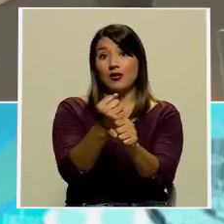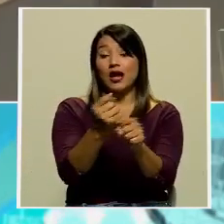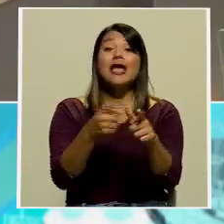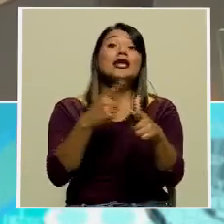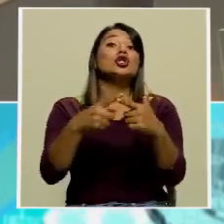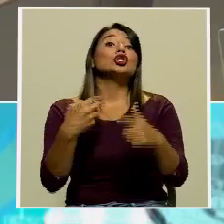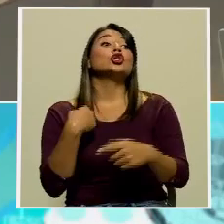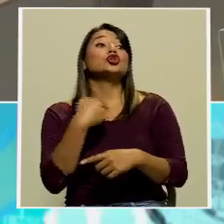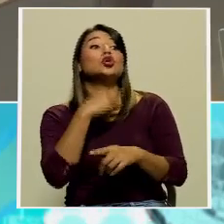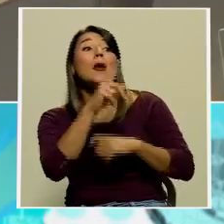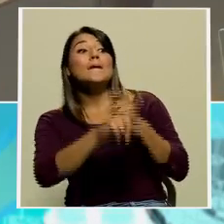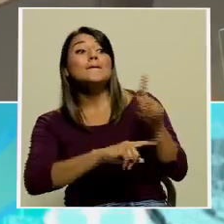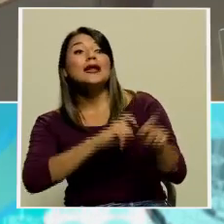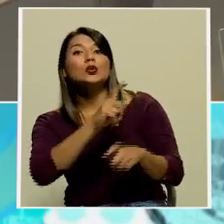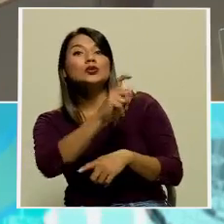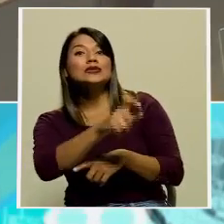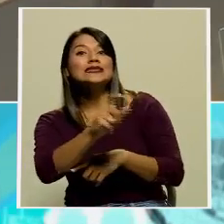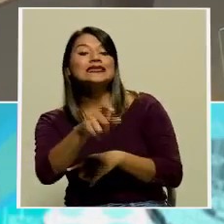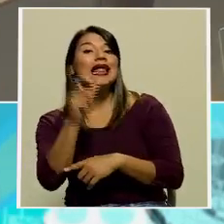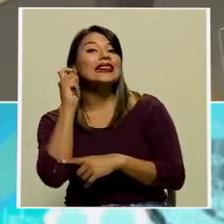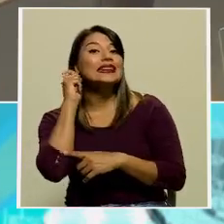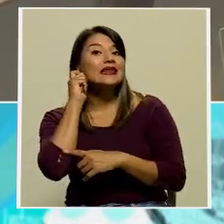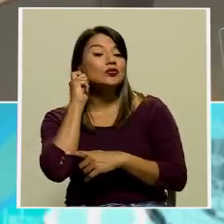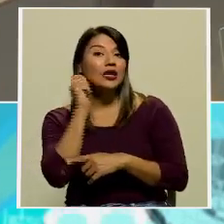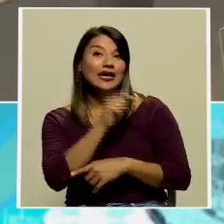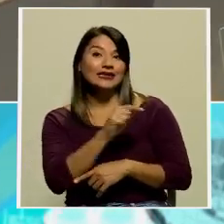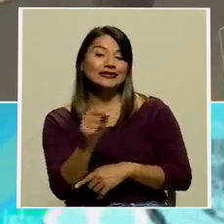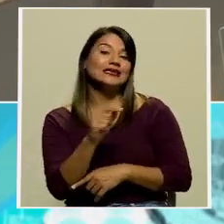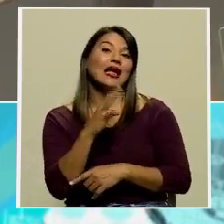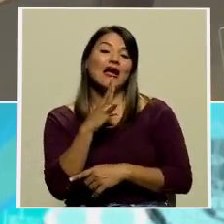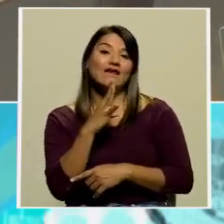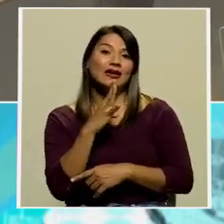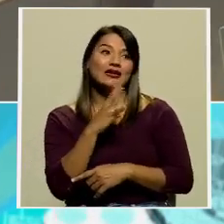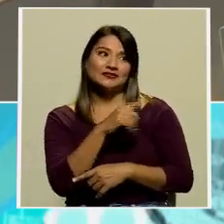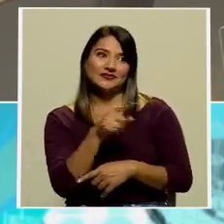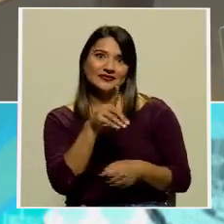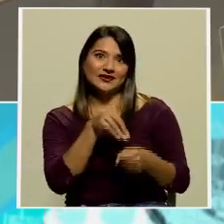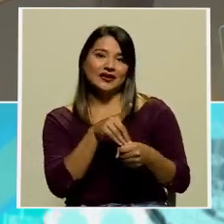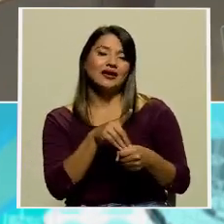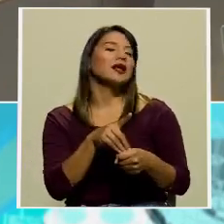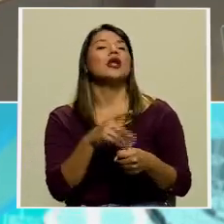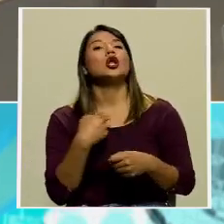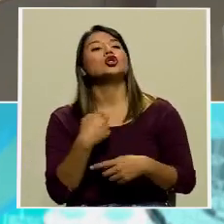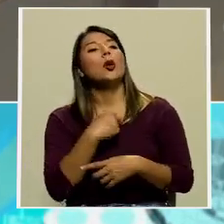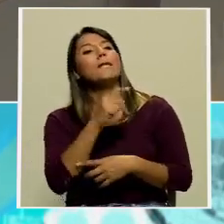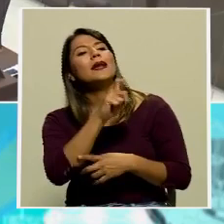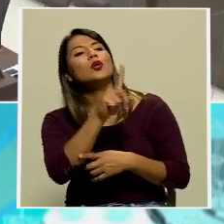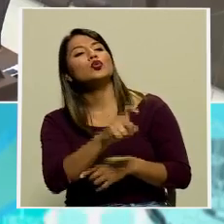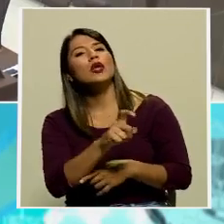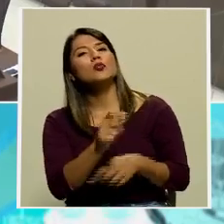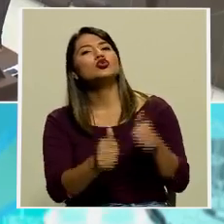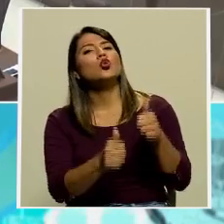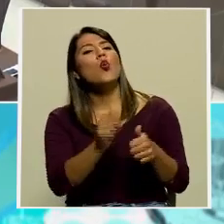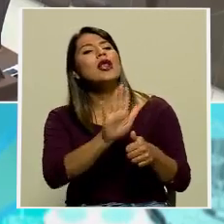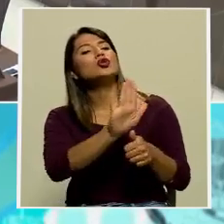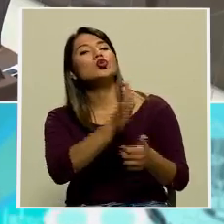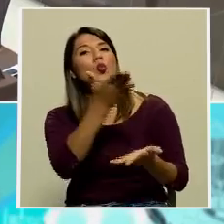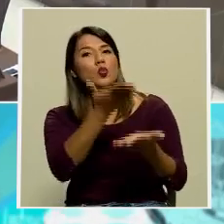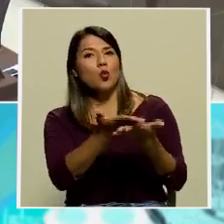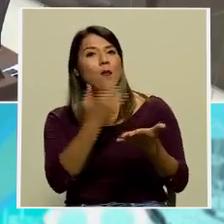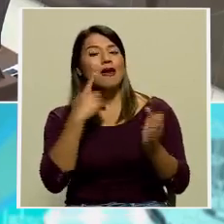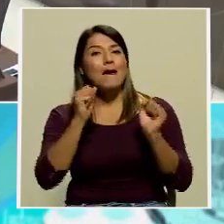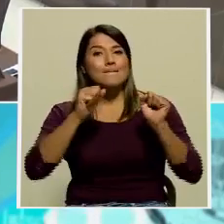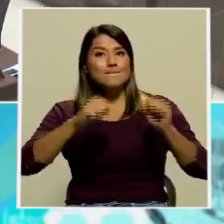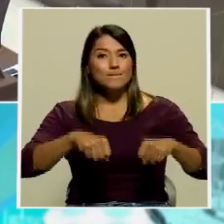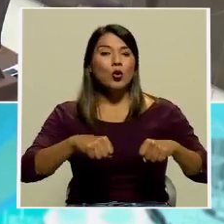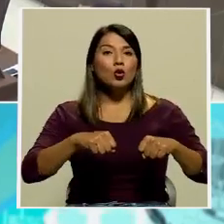a estas legisladoras, que son las que van a hablar en este caso, pues, ¿cuál es la propuesta de ellos para activar